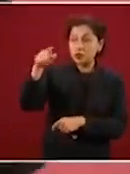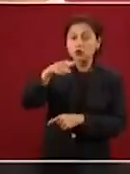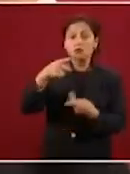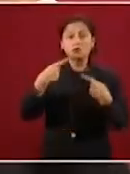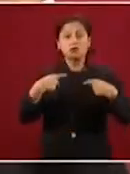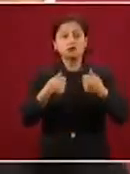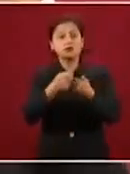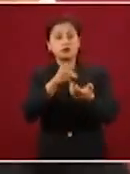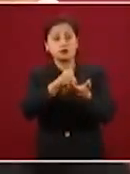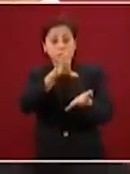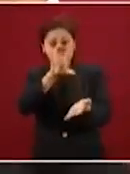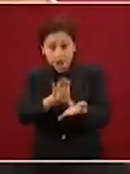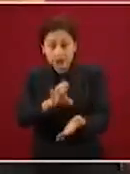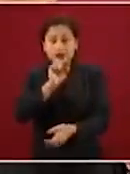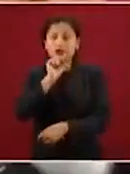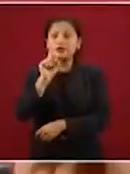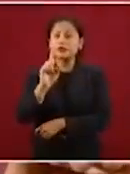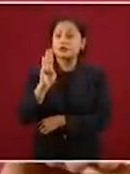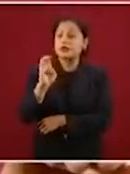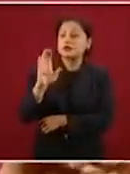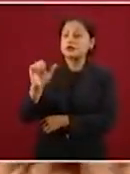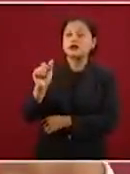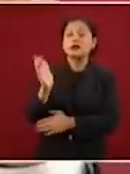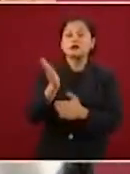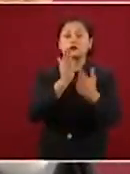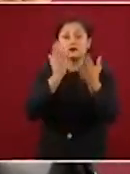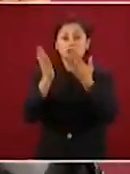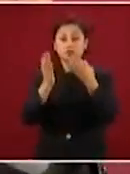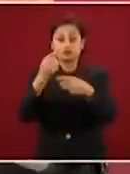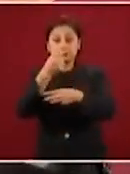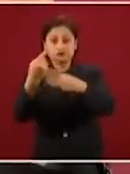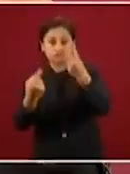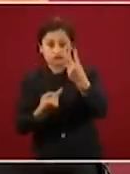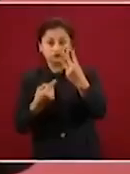que sea obligatorio